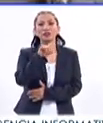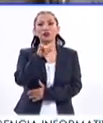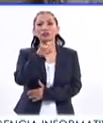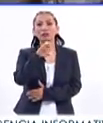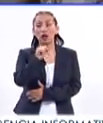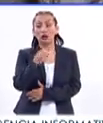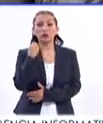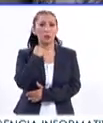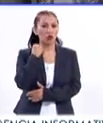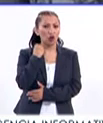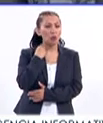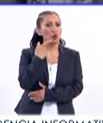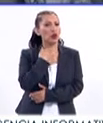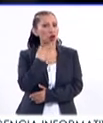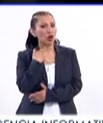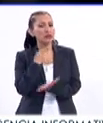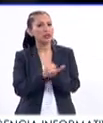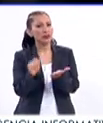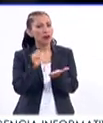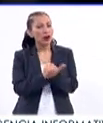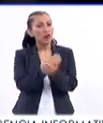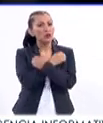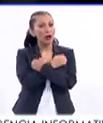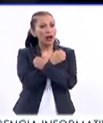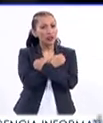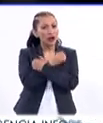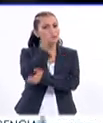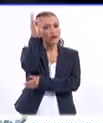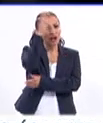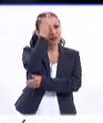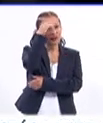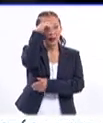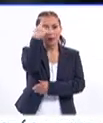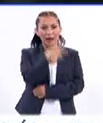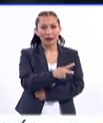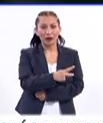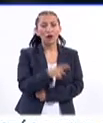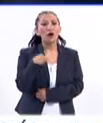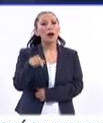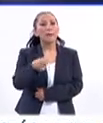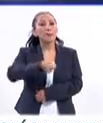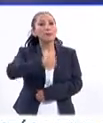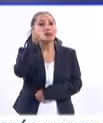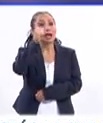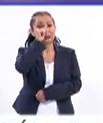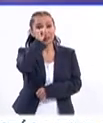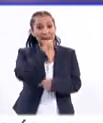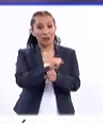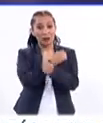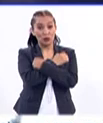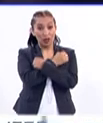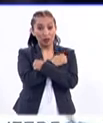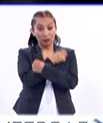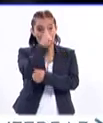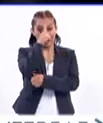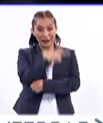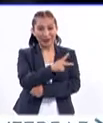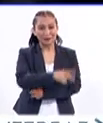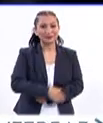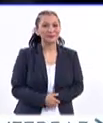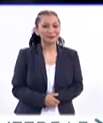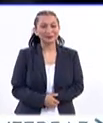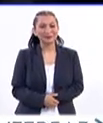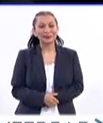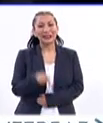Vasconcelos, abogado, político, escritor, educador y filósofo mexicano, primer secretario de Educación Pública de nuestro